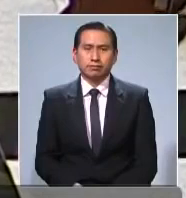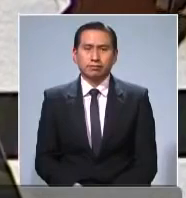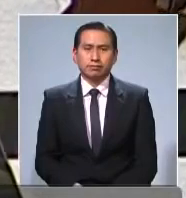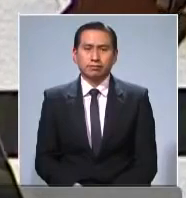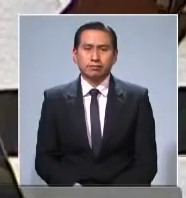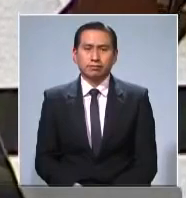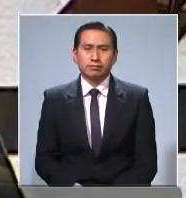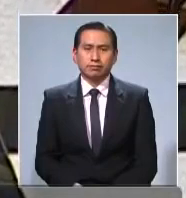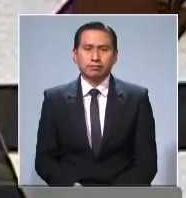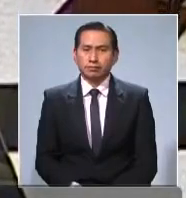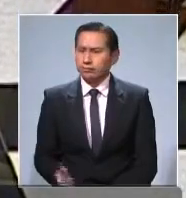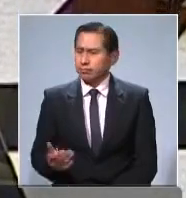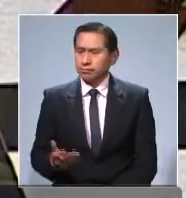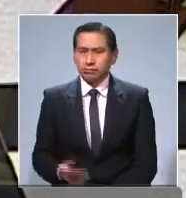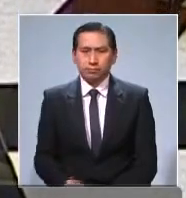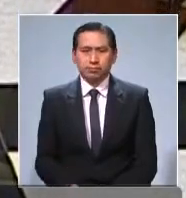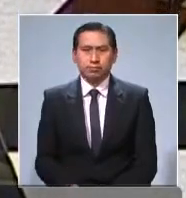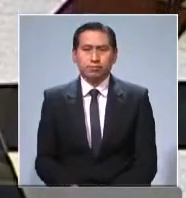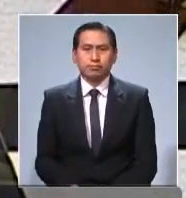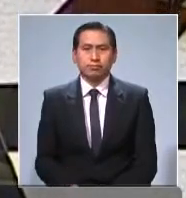Está perfecto.